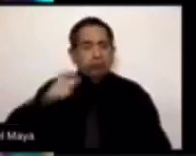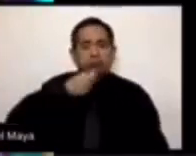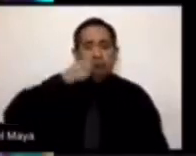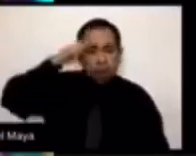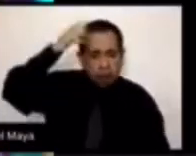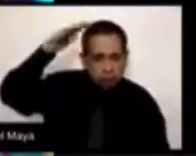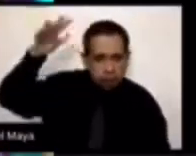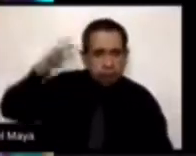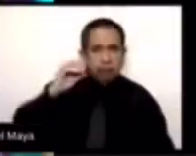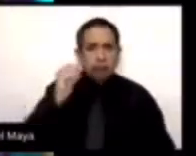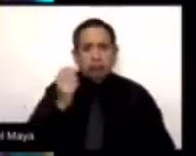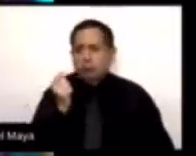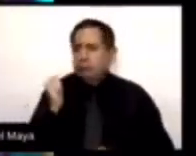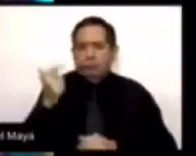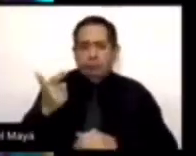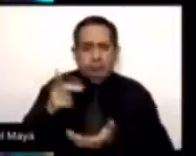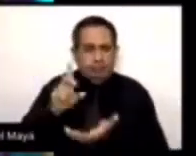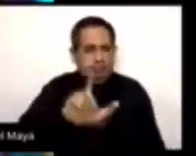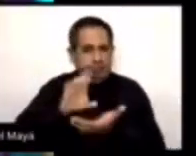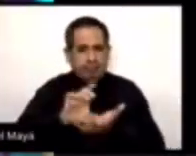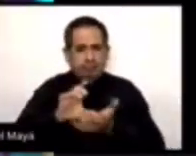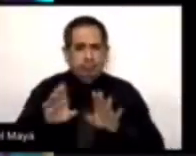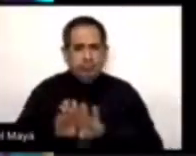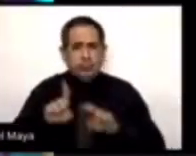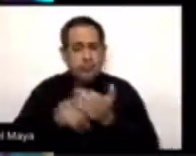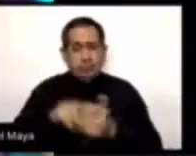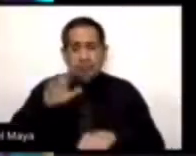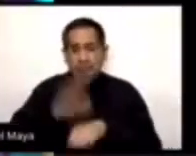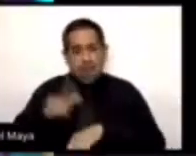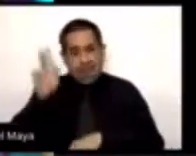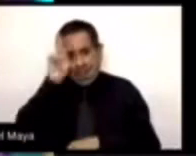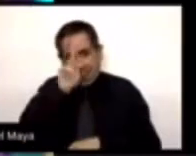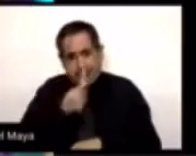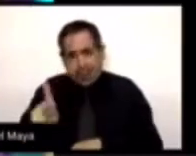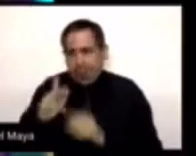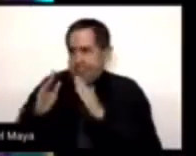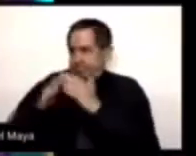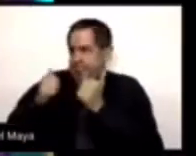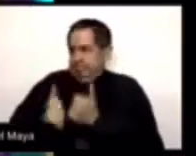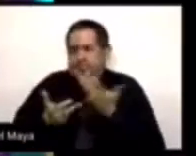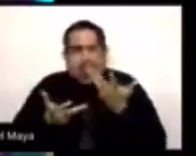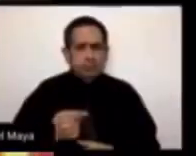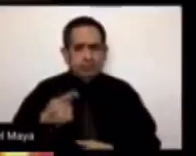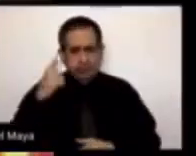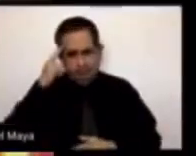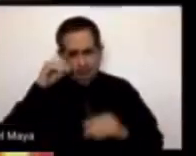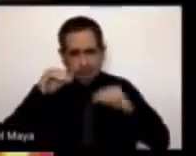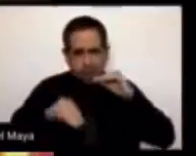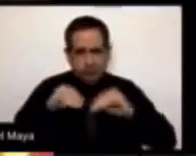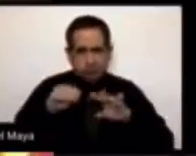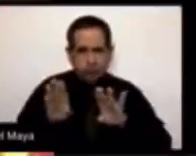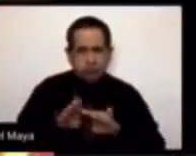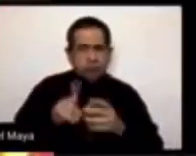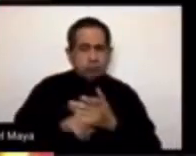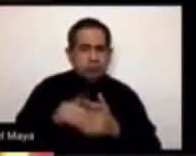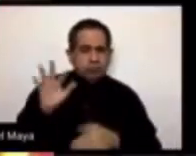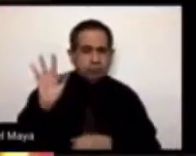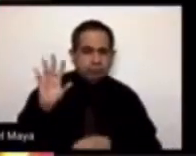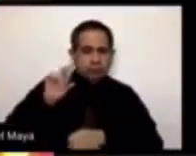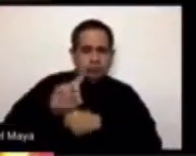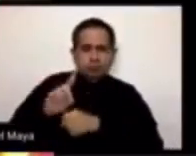alguna discapacidad, pues son los sectores más afectados según la Organización Internacional del Trabajo, una cuarentena con